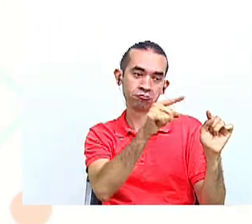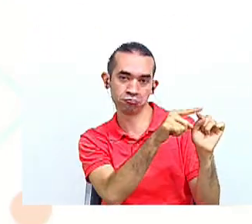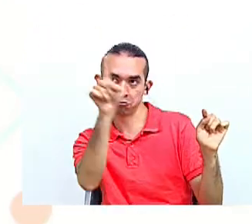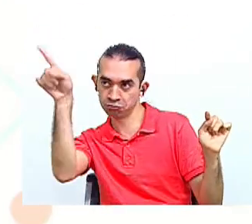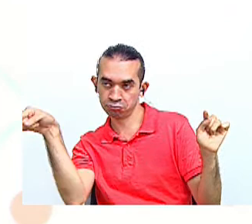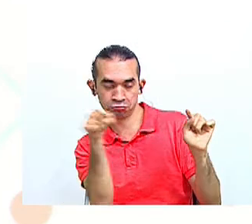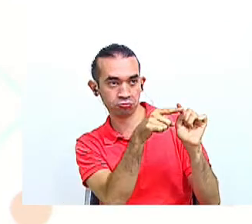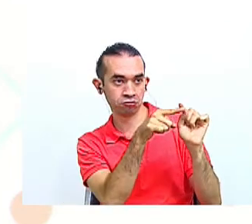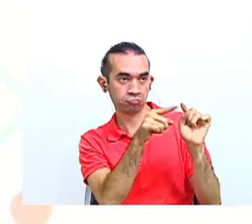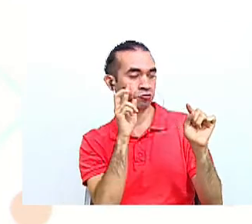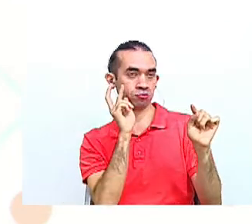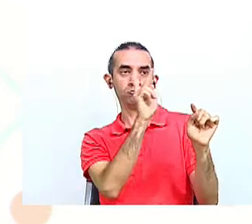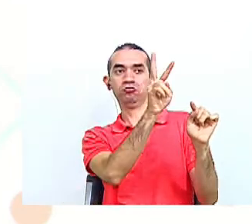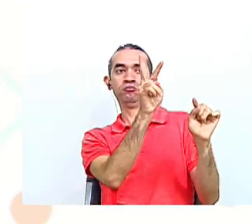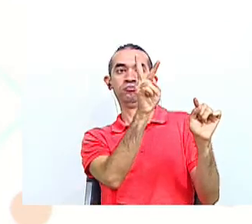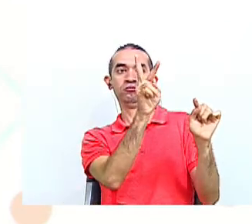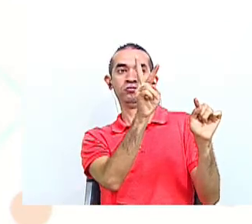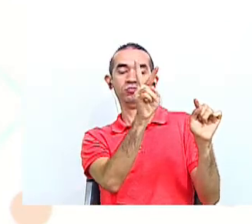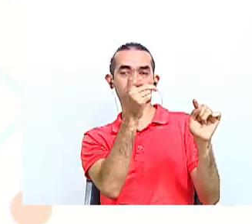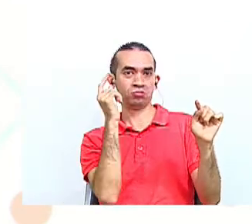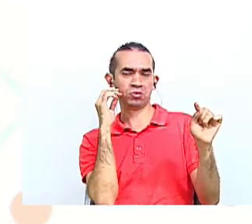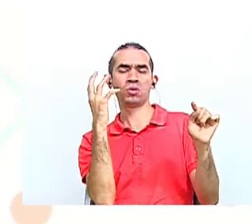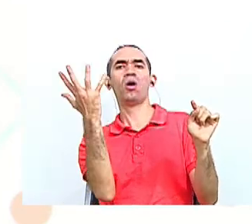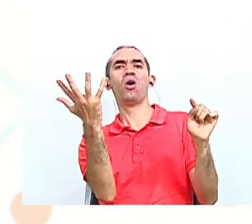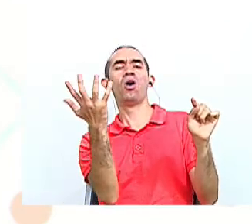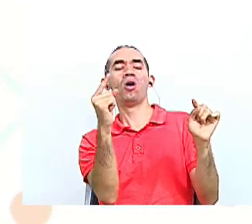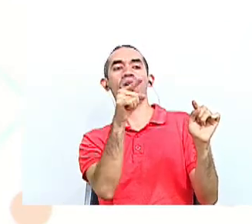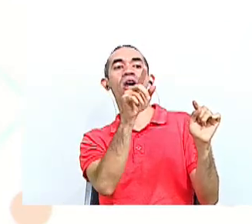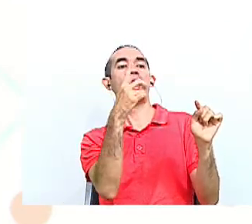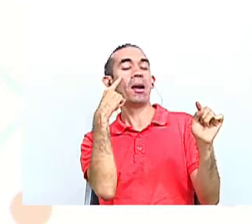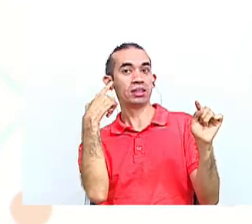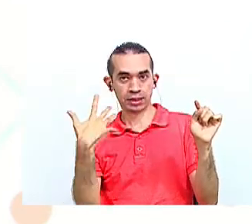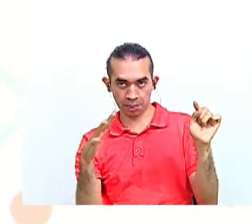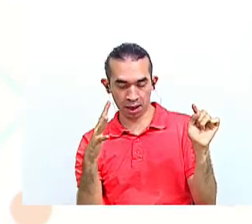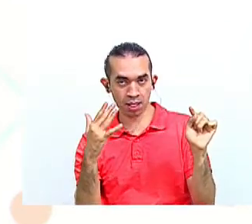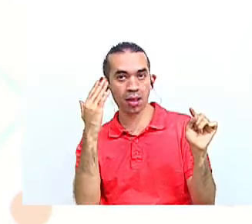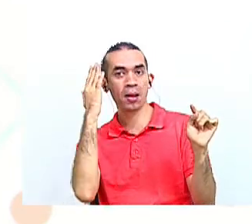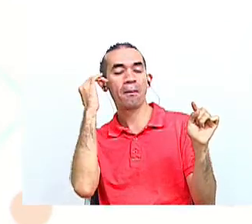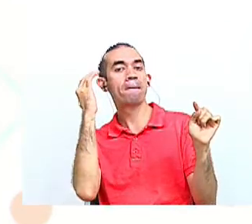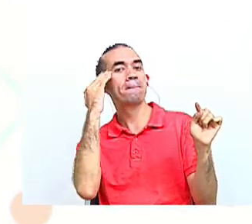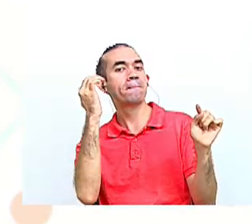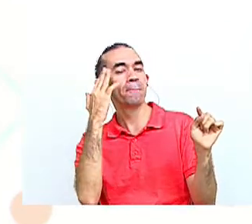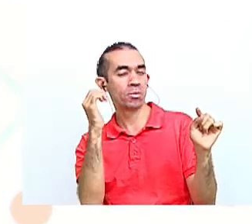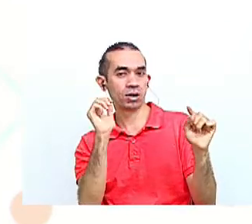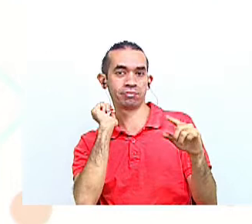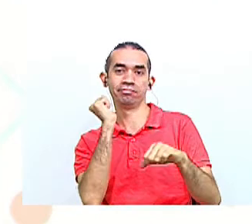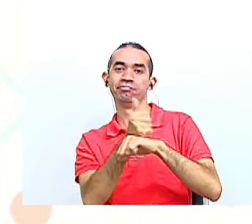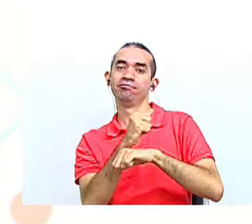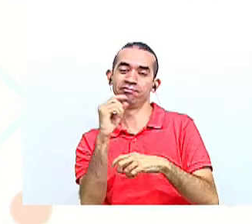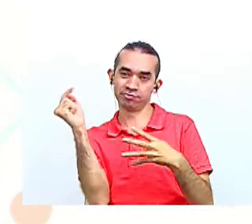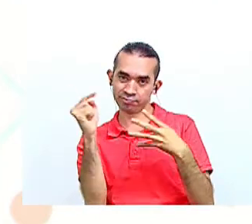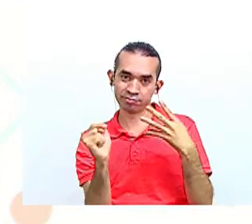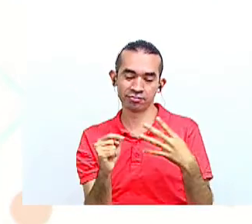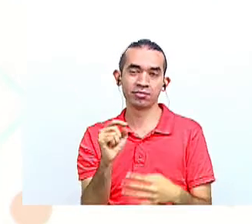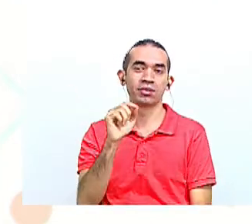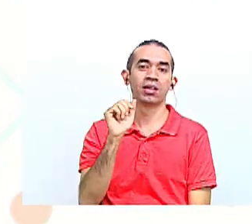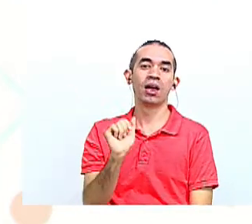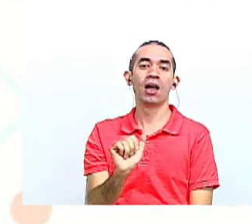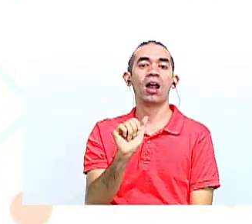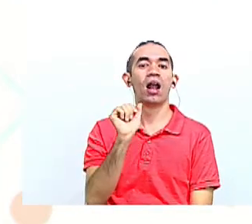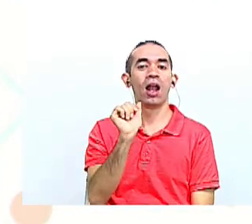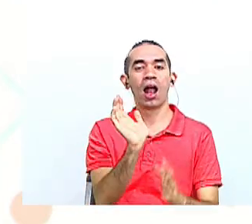se formaron adentro del rectángulo por el criterio de semejanza